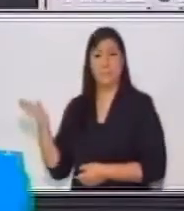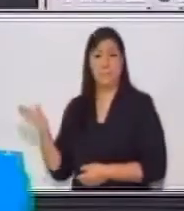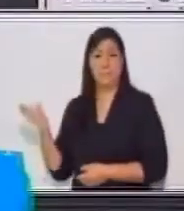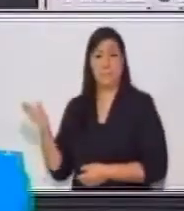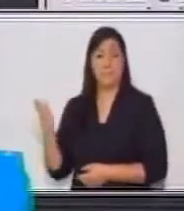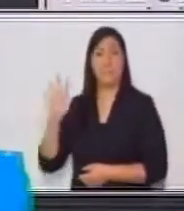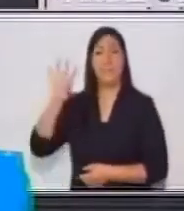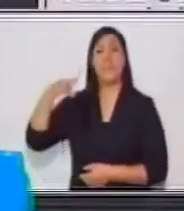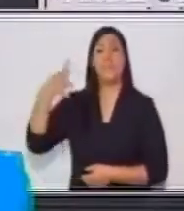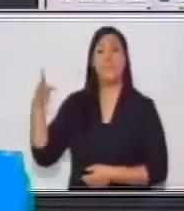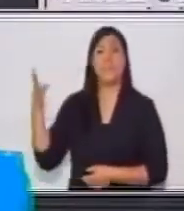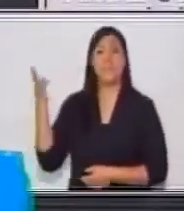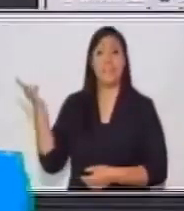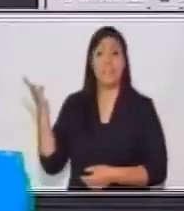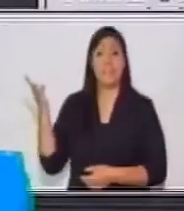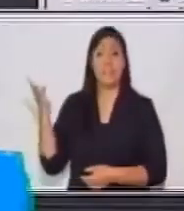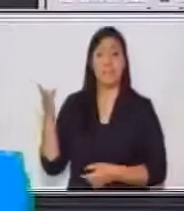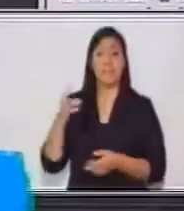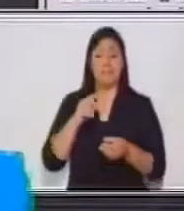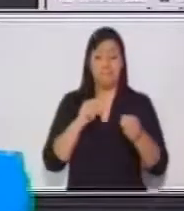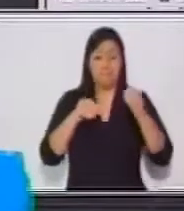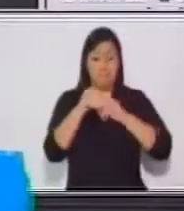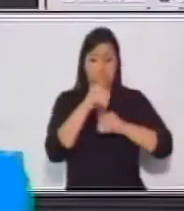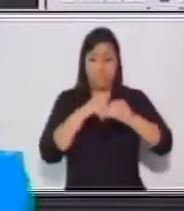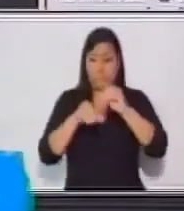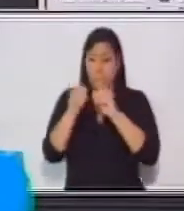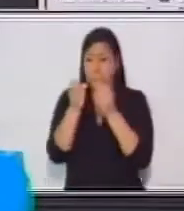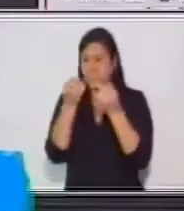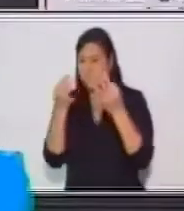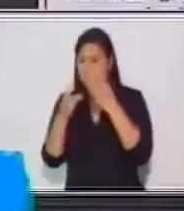tabla, despejando entonces el valor